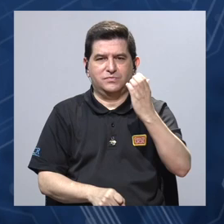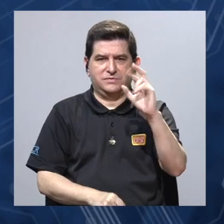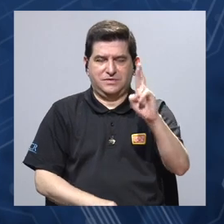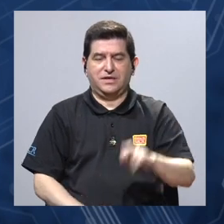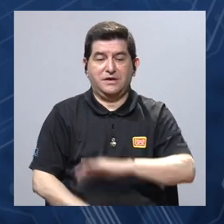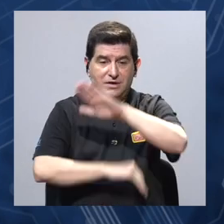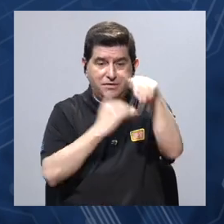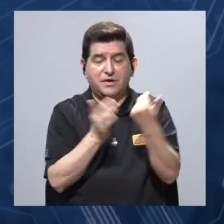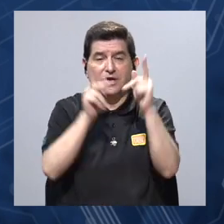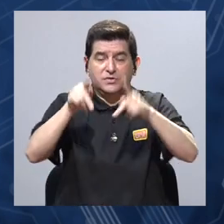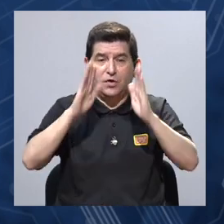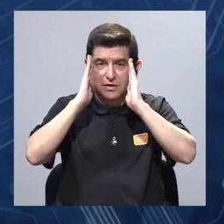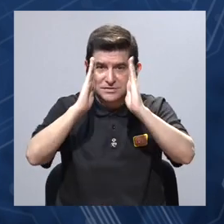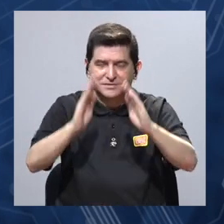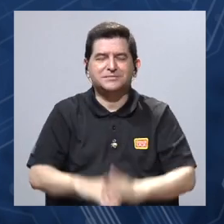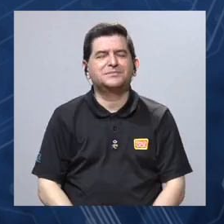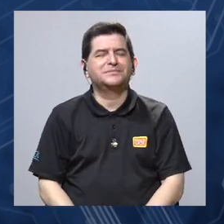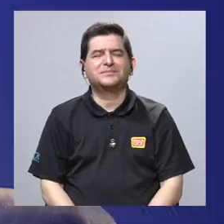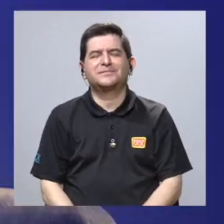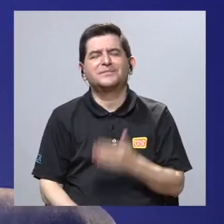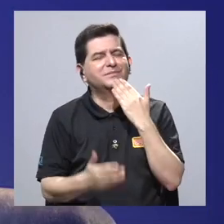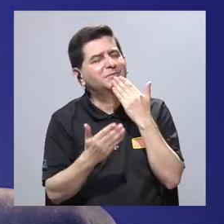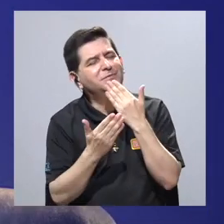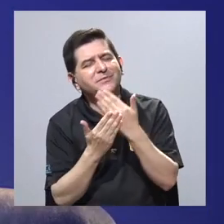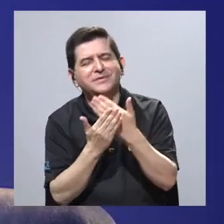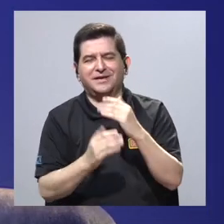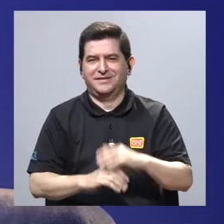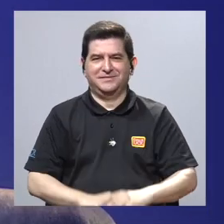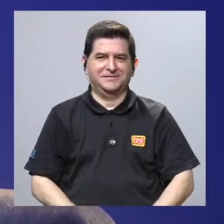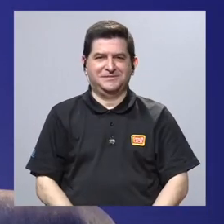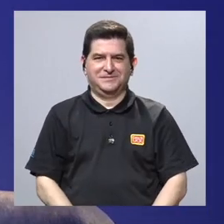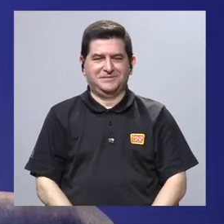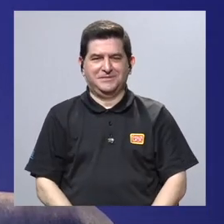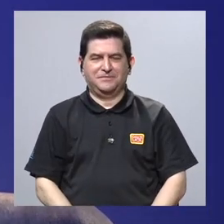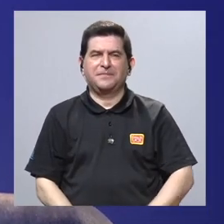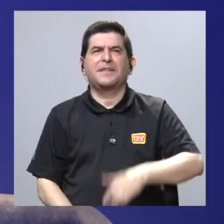UCR y obviamente a toda la audiencia. Muy amable, muy amable.